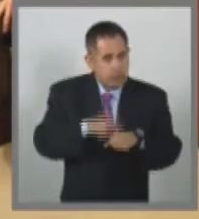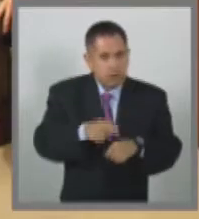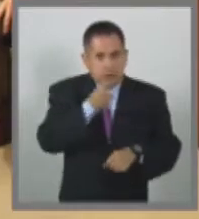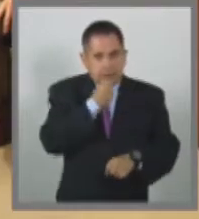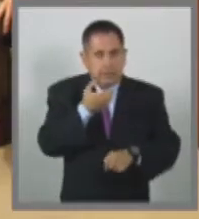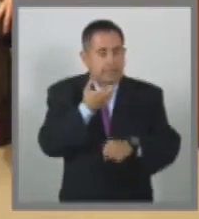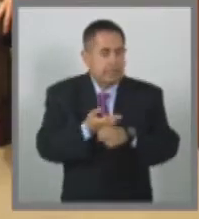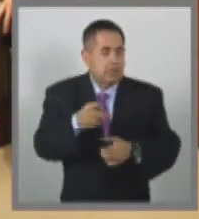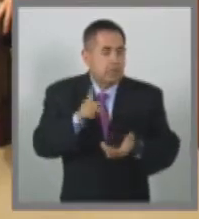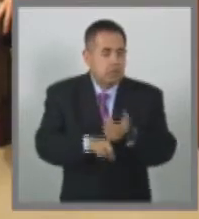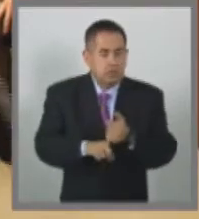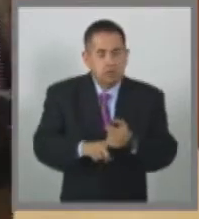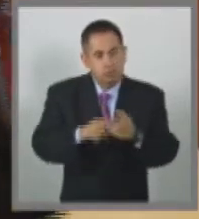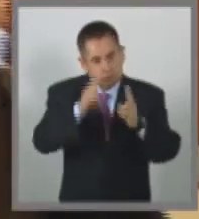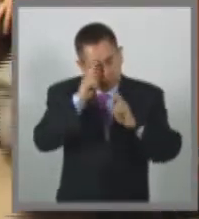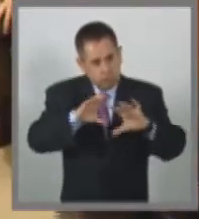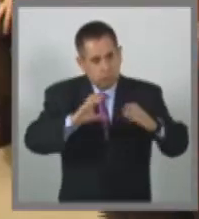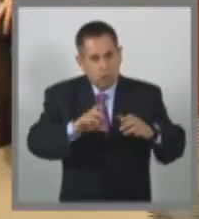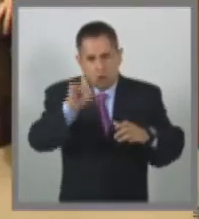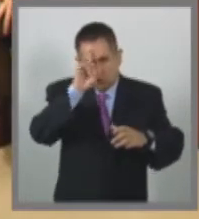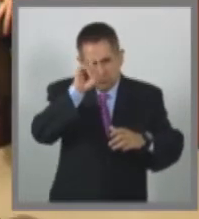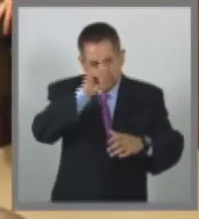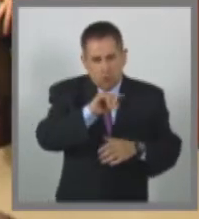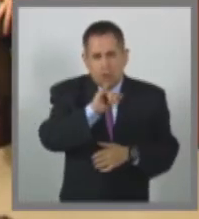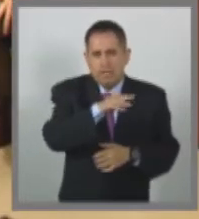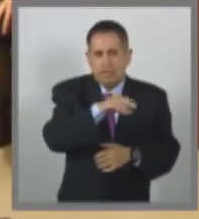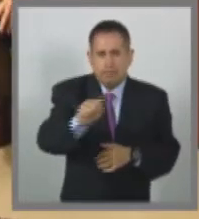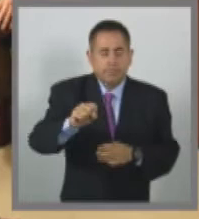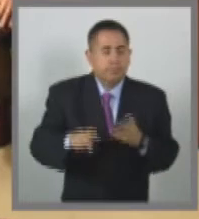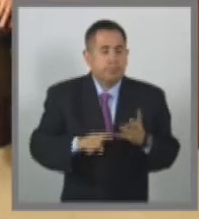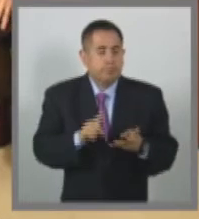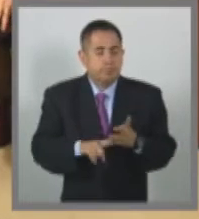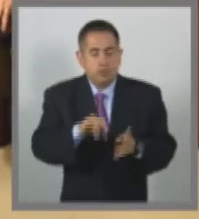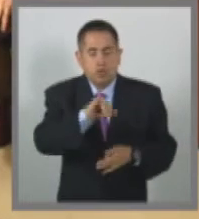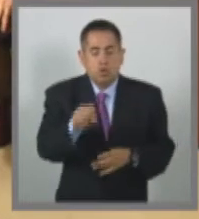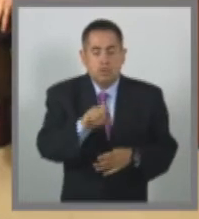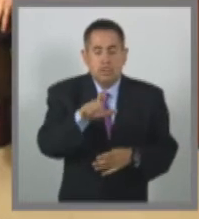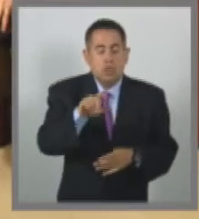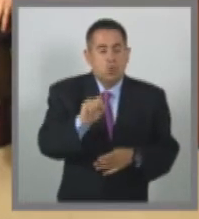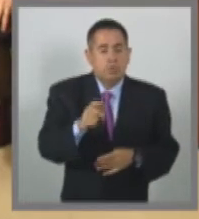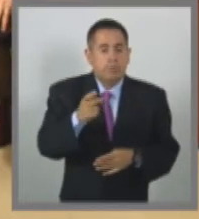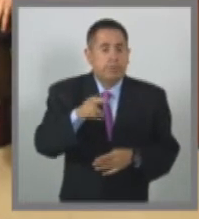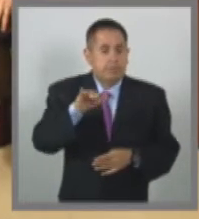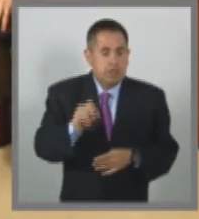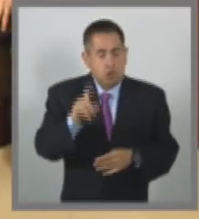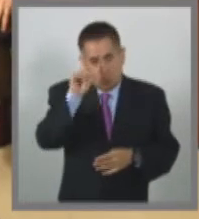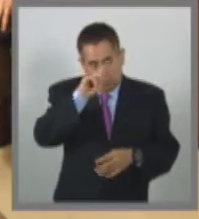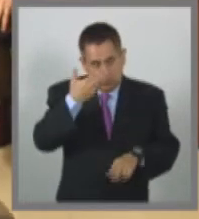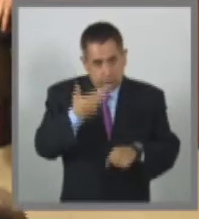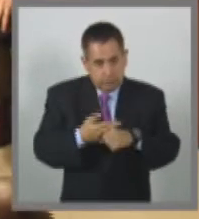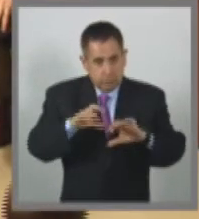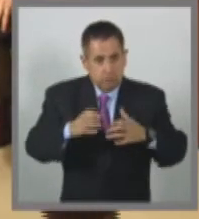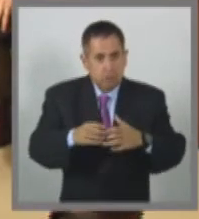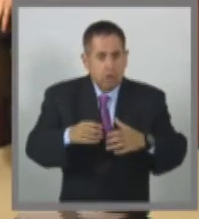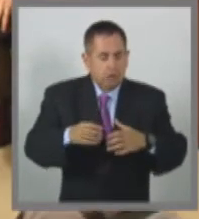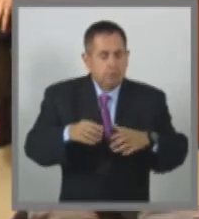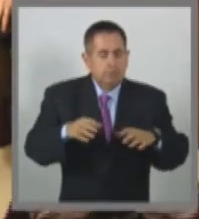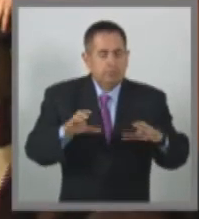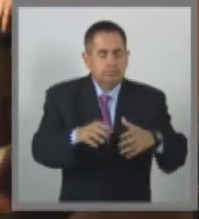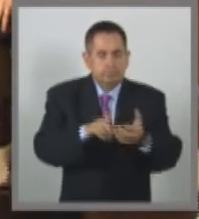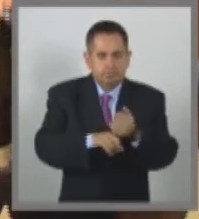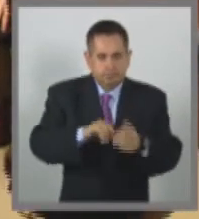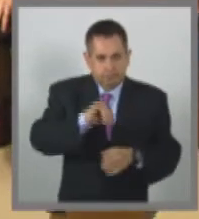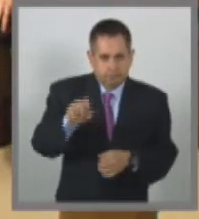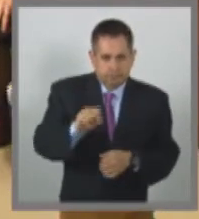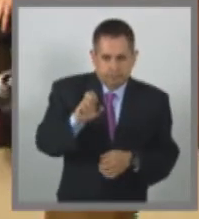secretario general del Honorable Consejo Técnico del IMSS, el señor José Luis Carazo Preciado, consejero del sector obrero, y el señor José